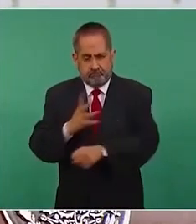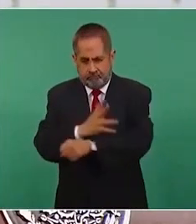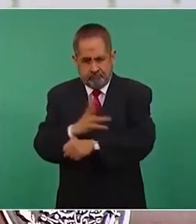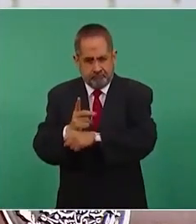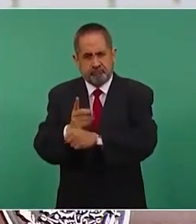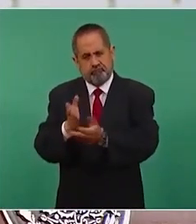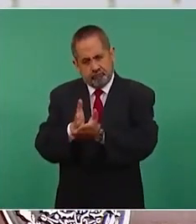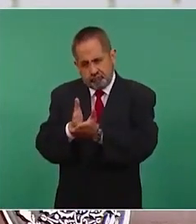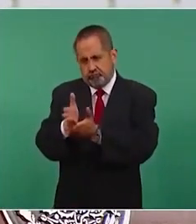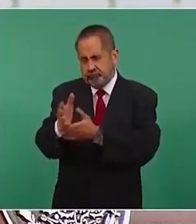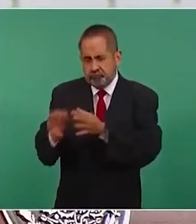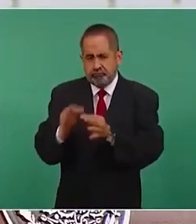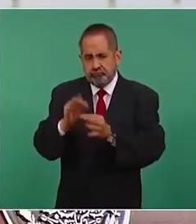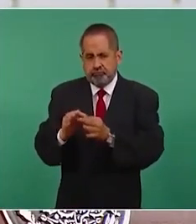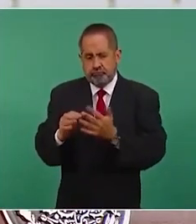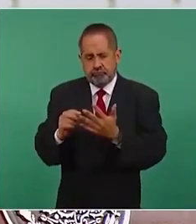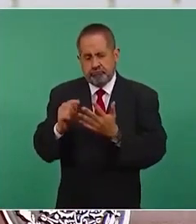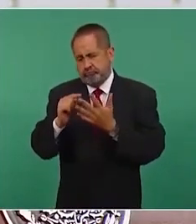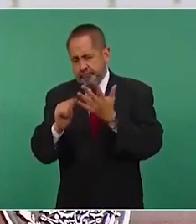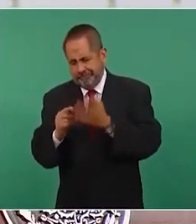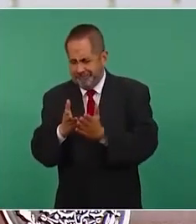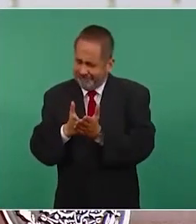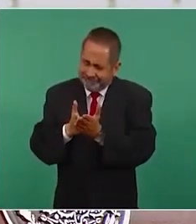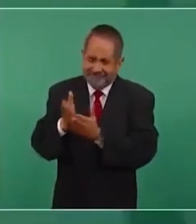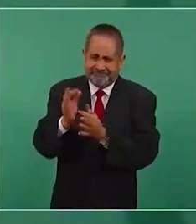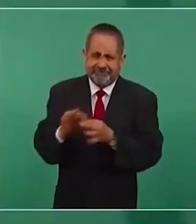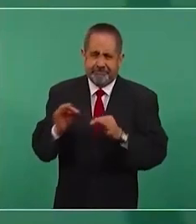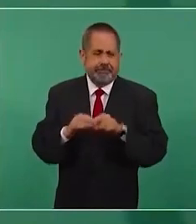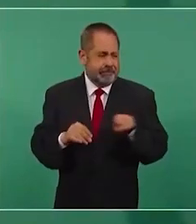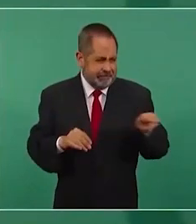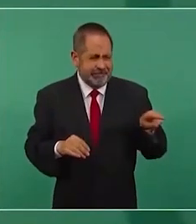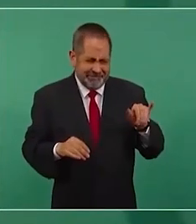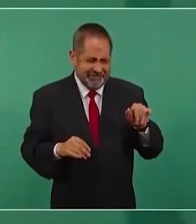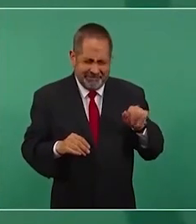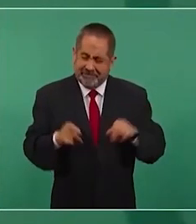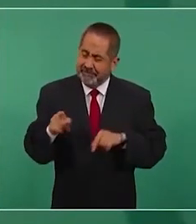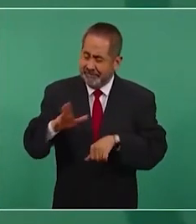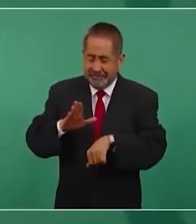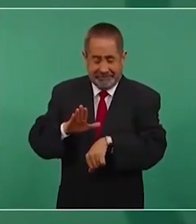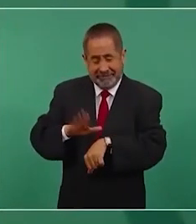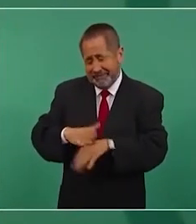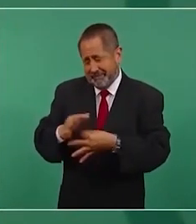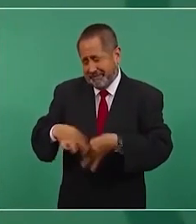rectitud que en otras cosas, que en otros casos.